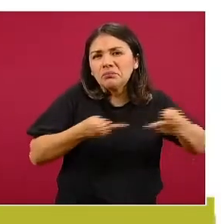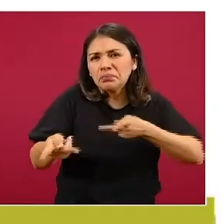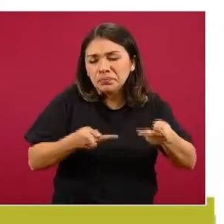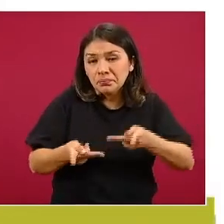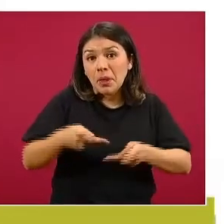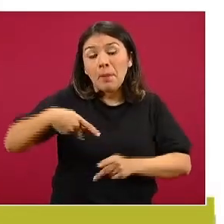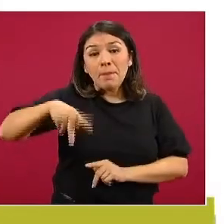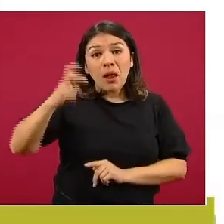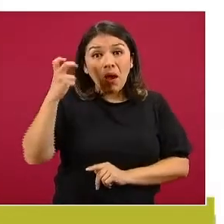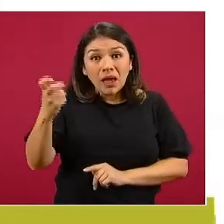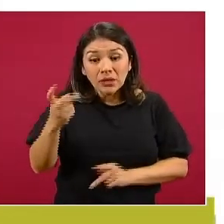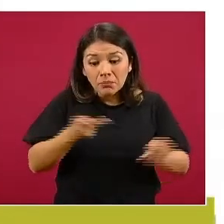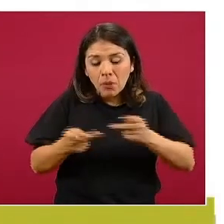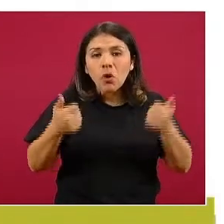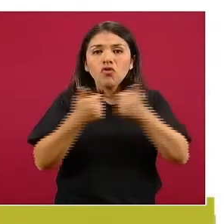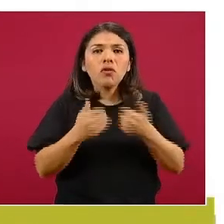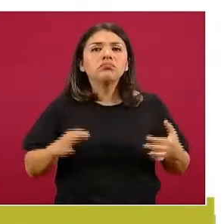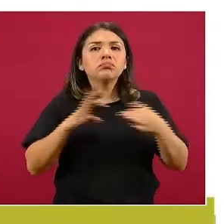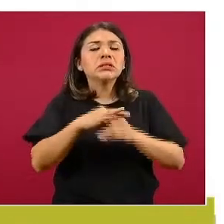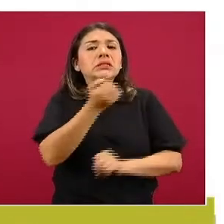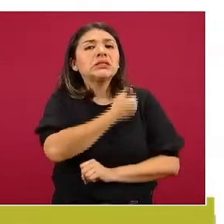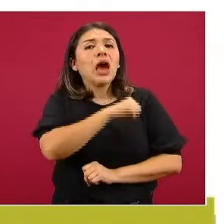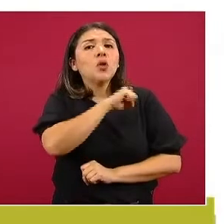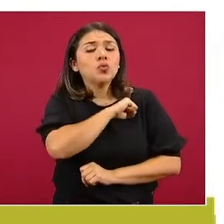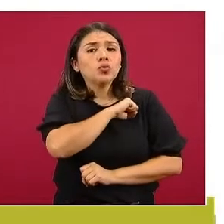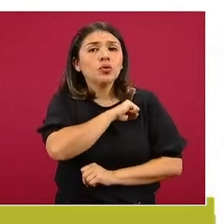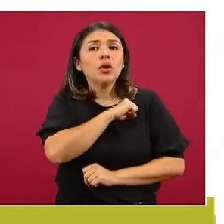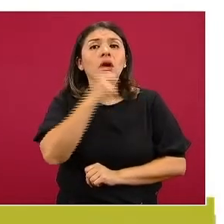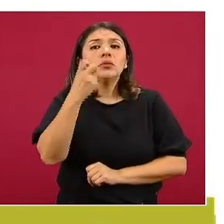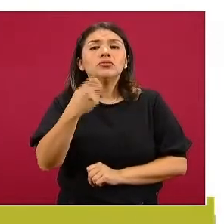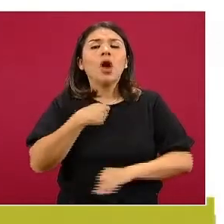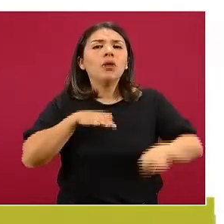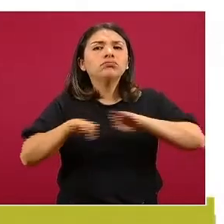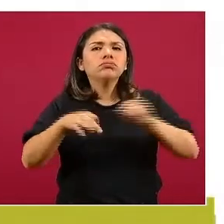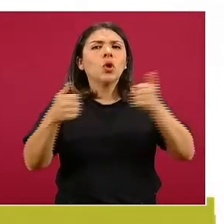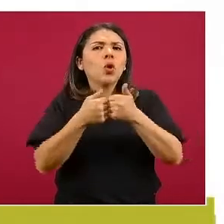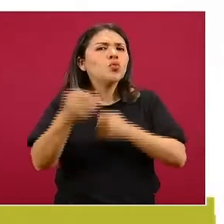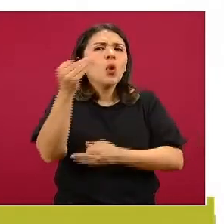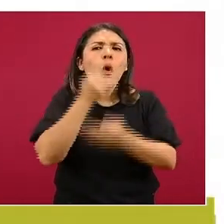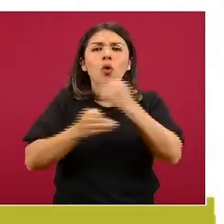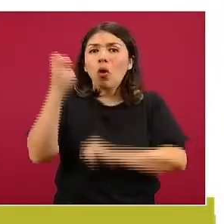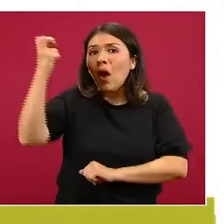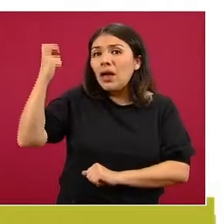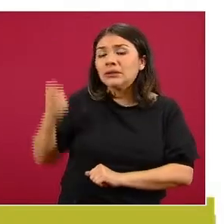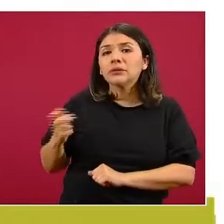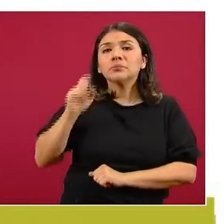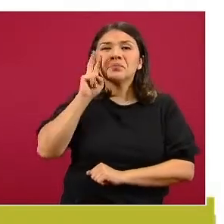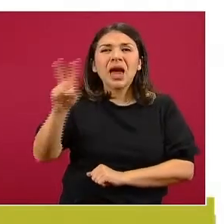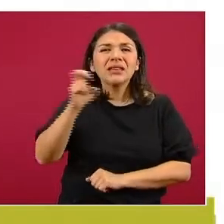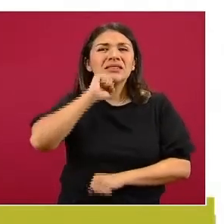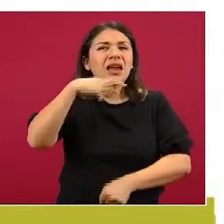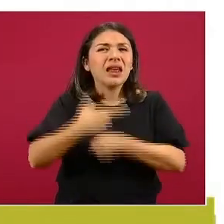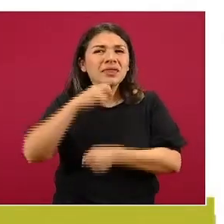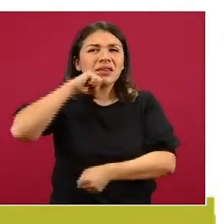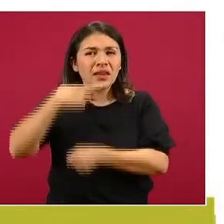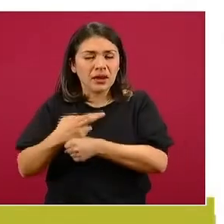la estrategia se coordina con salud desde la demanda y trabajamos con todas estas secretarías. No